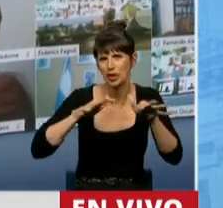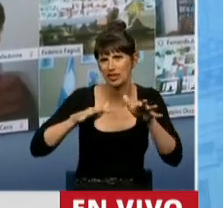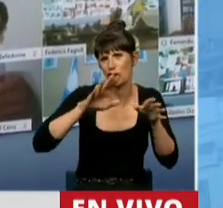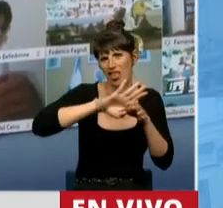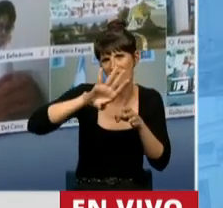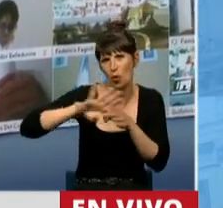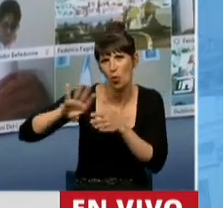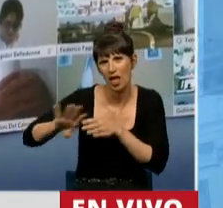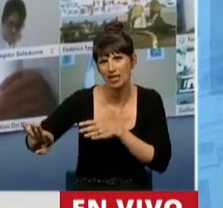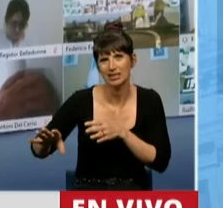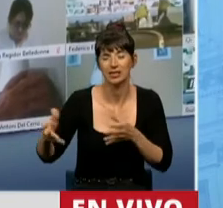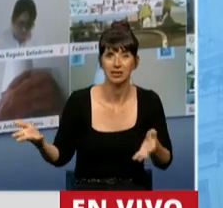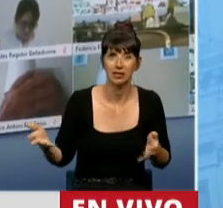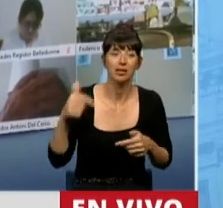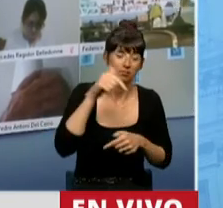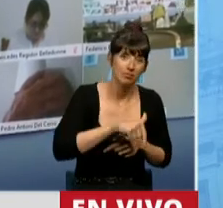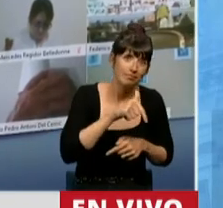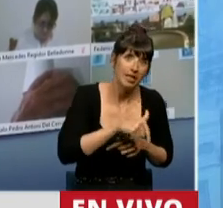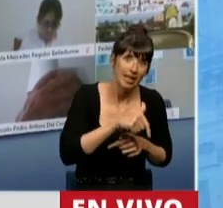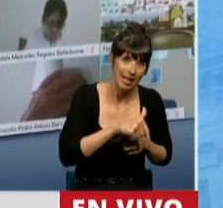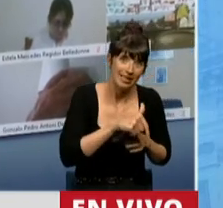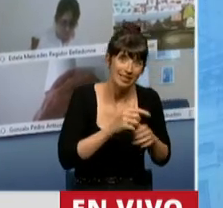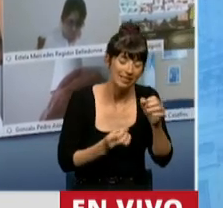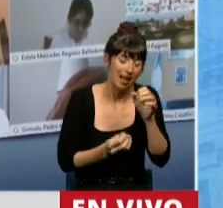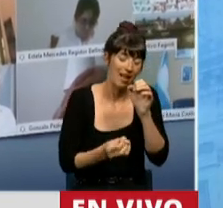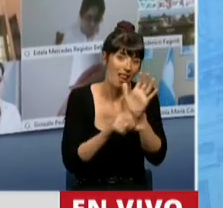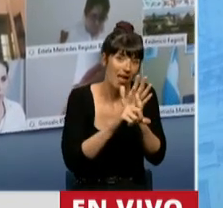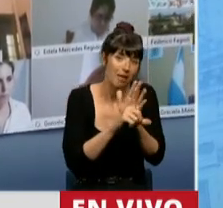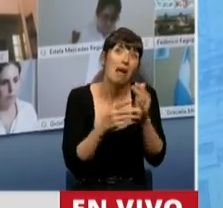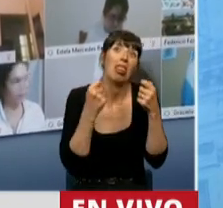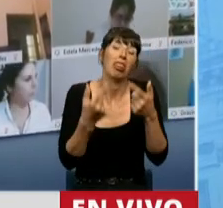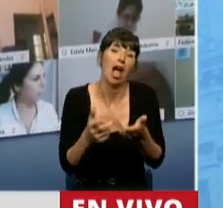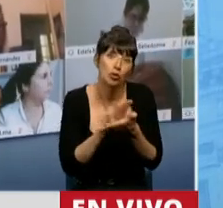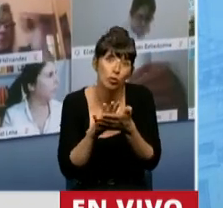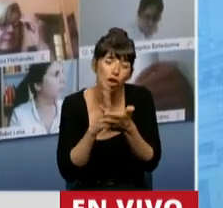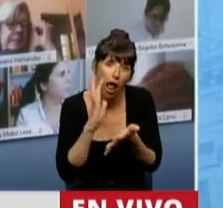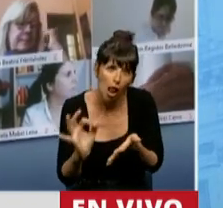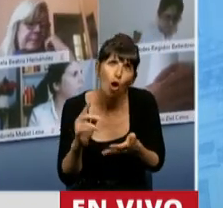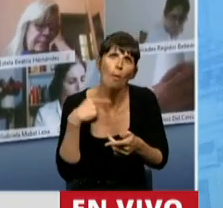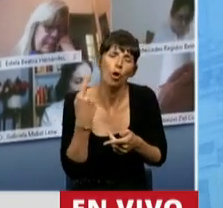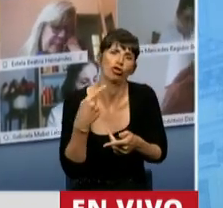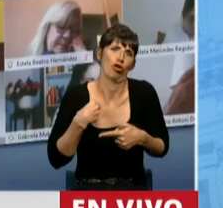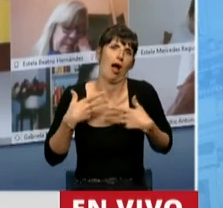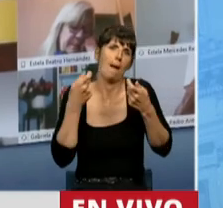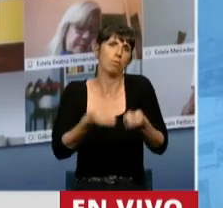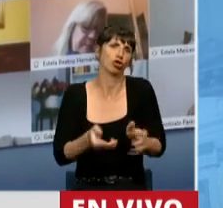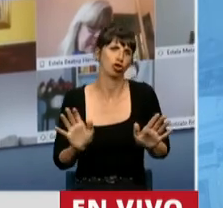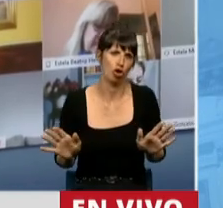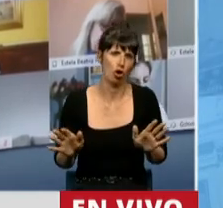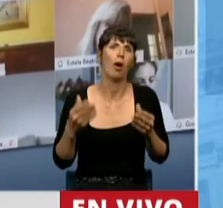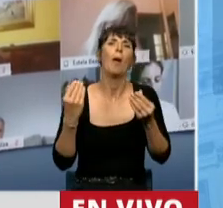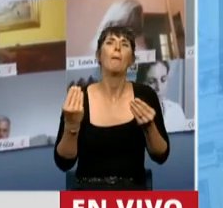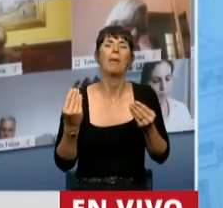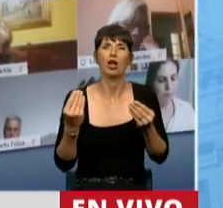solución, y esto es una solución, y por eso lo estamos acompañando. Pero no lo hacemos con la convicción que